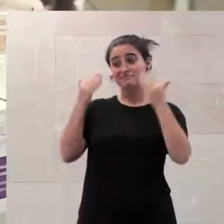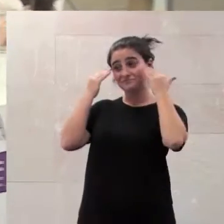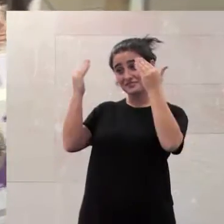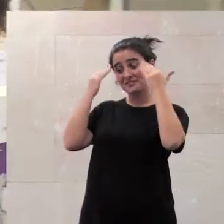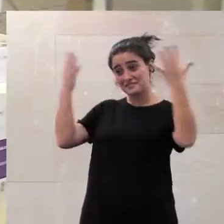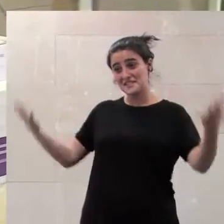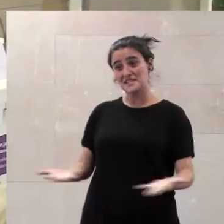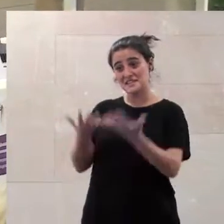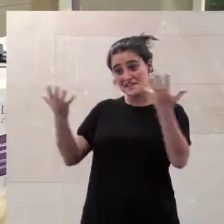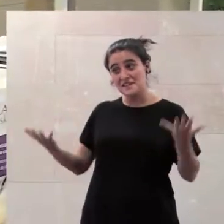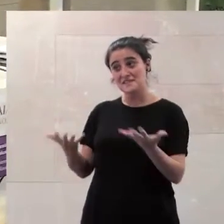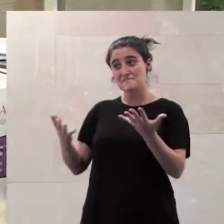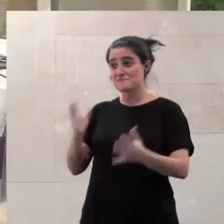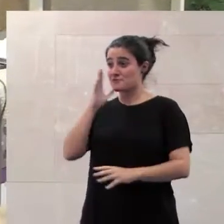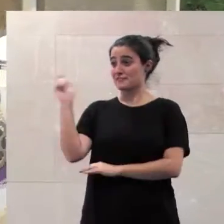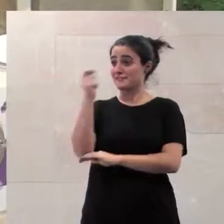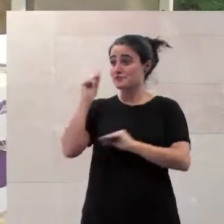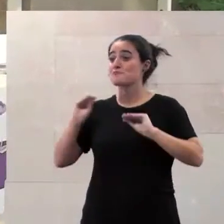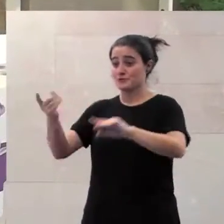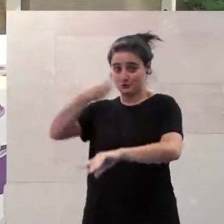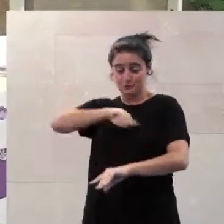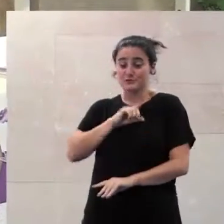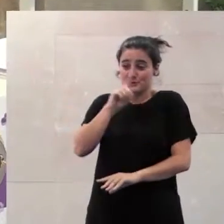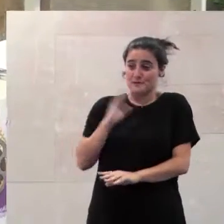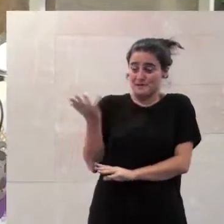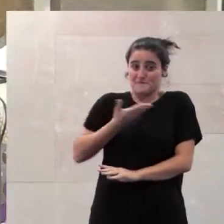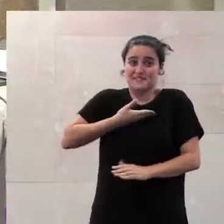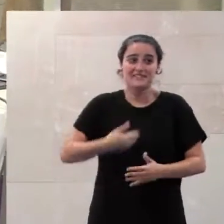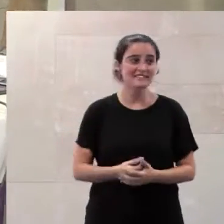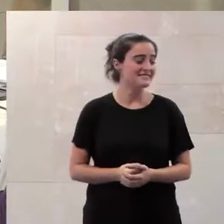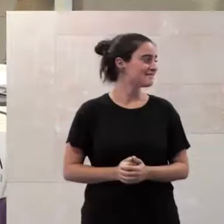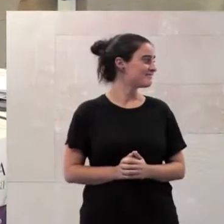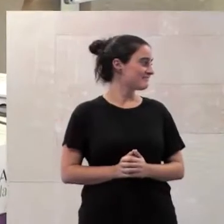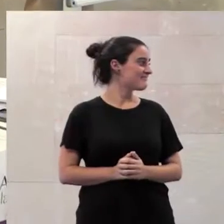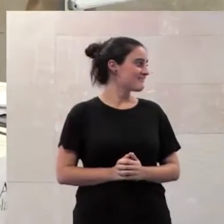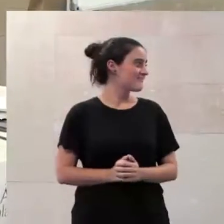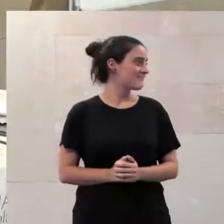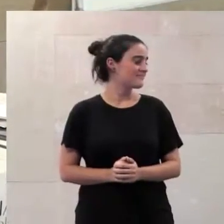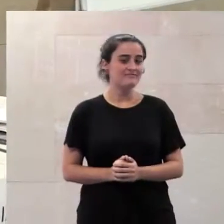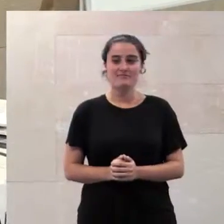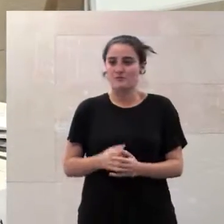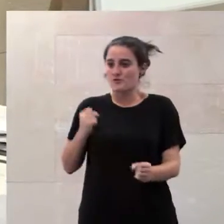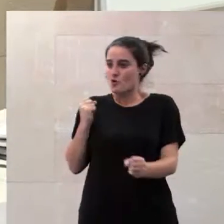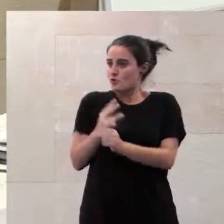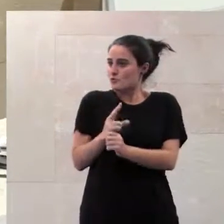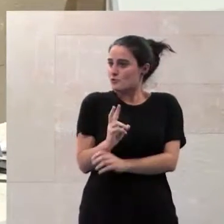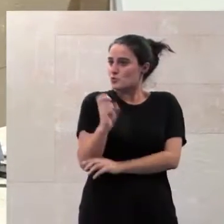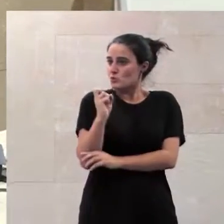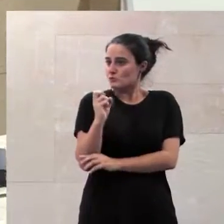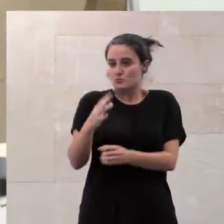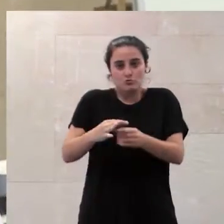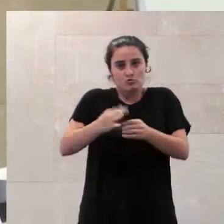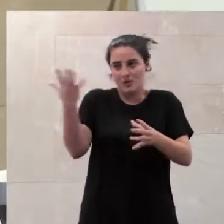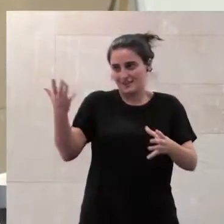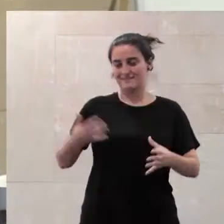animo, zuen arrakasta geure ere izango delako neurri handi batean, eta, bueno, ba, ba, erronka berri hauetan ere ba, zorterik onena,